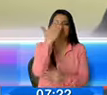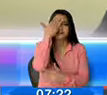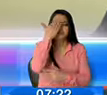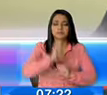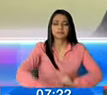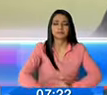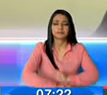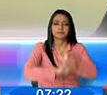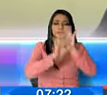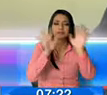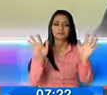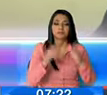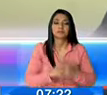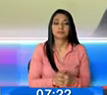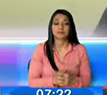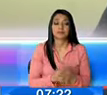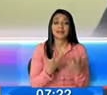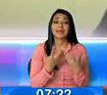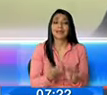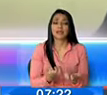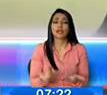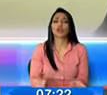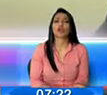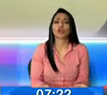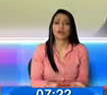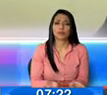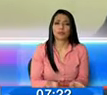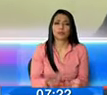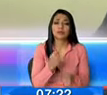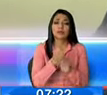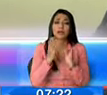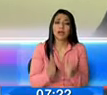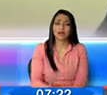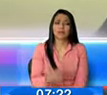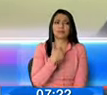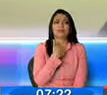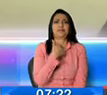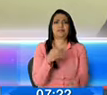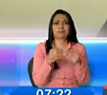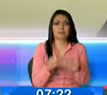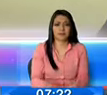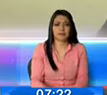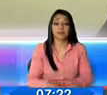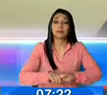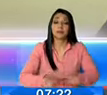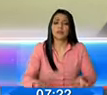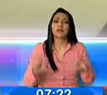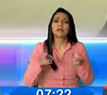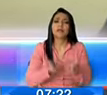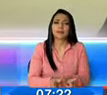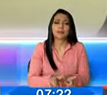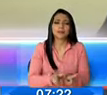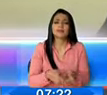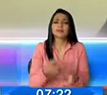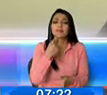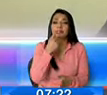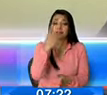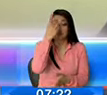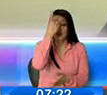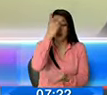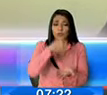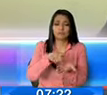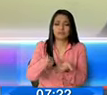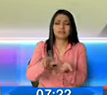crisis económica que buscó descargarse en las espaldas de los trabajadores, pero que a la vez también pretendía desconocer la deuda